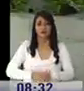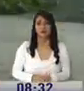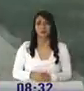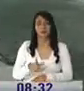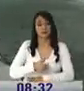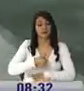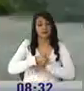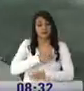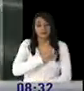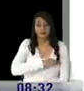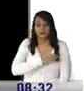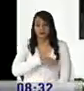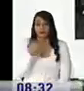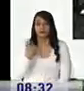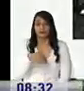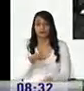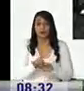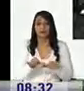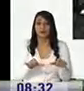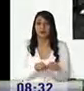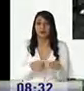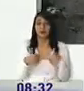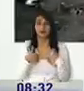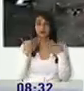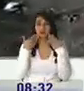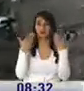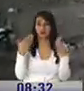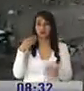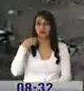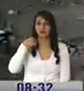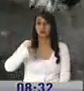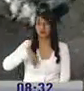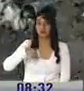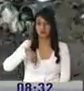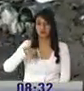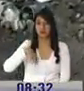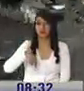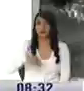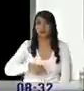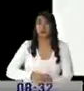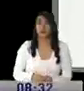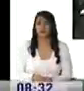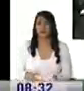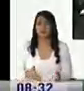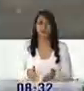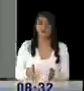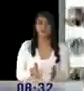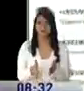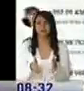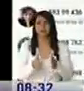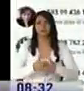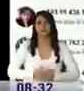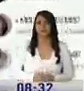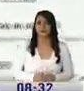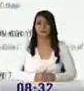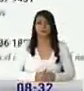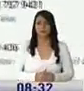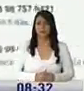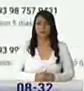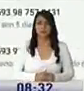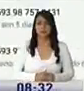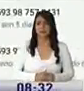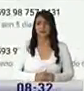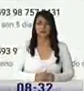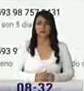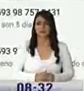municipio distrital de esta zona no sé si es quit Ojalá ve es un chaquiñán eso en realid pena no Qué pena cuando debería estar